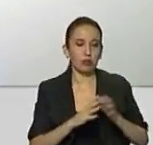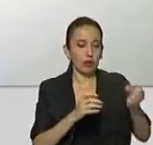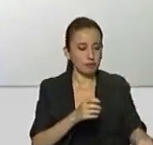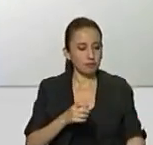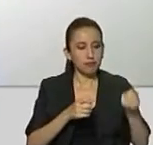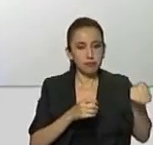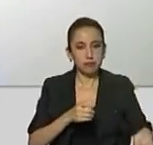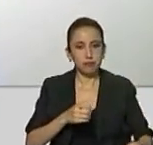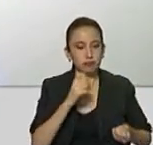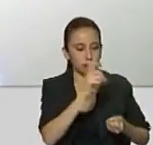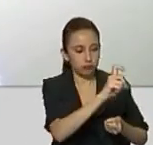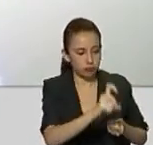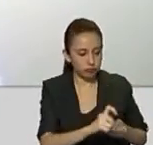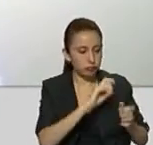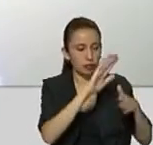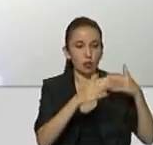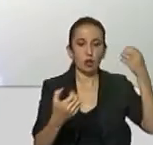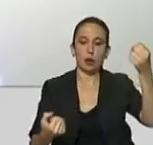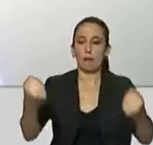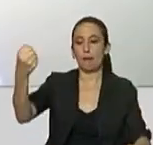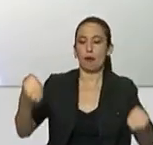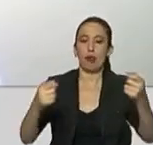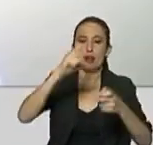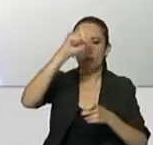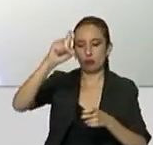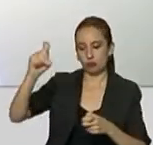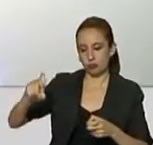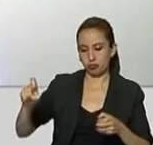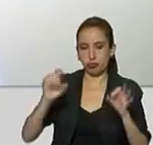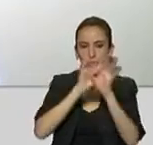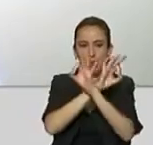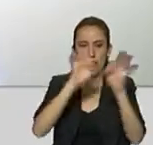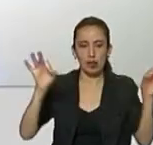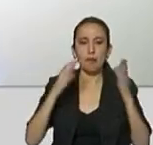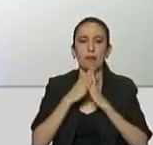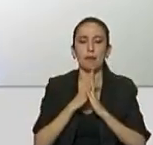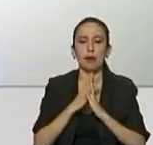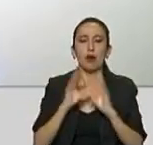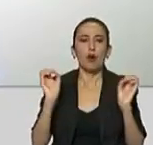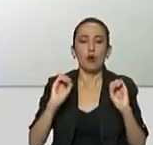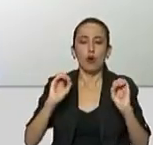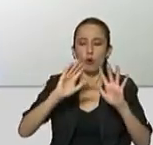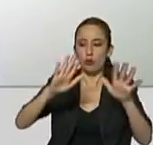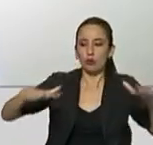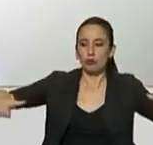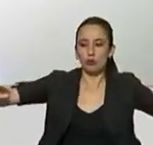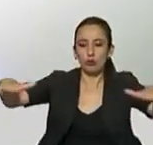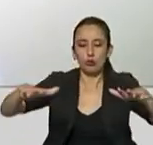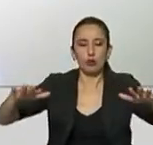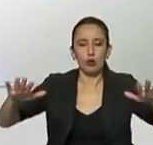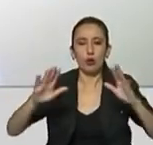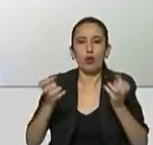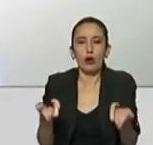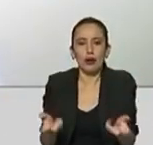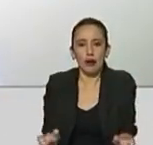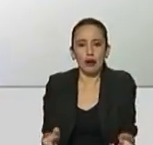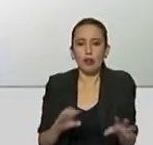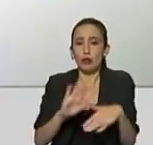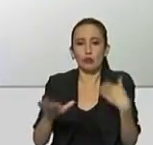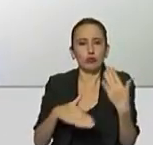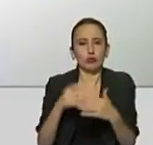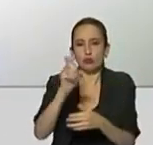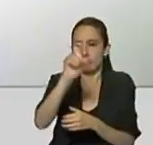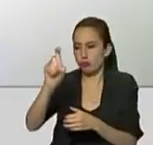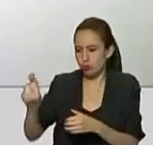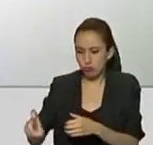como les decía, las perillas del aire acondicionado y del radio. Todo esto debe ser desinfectado